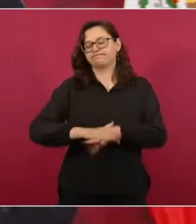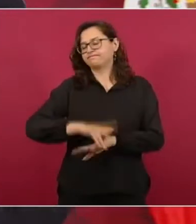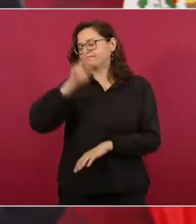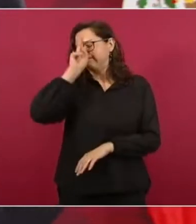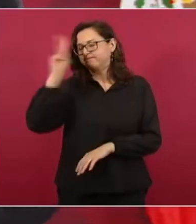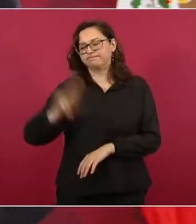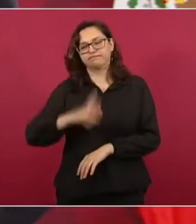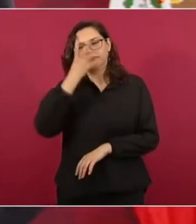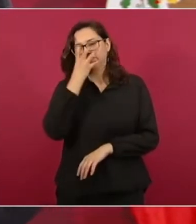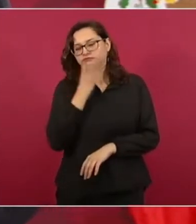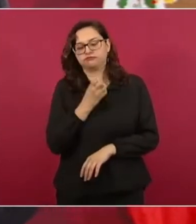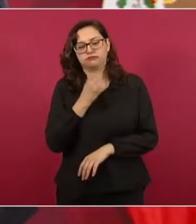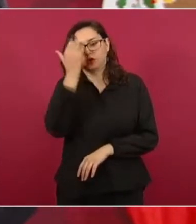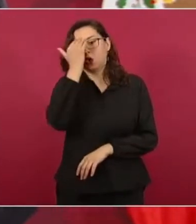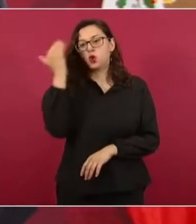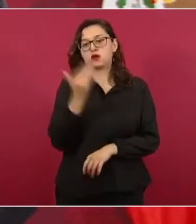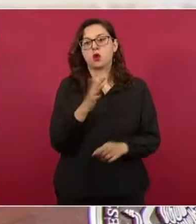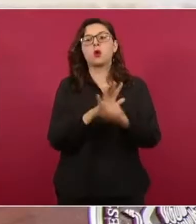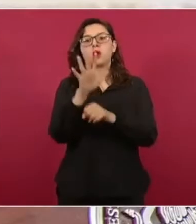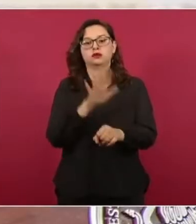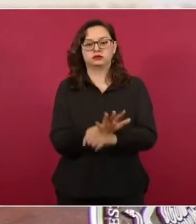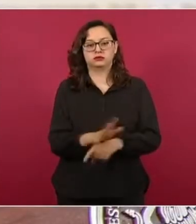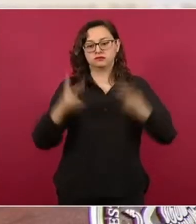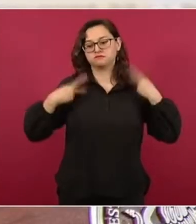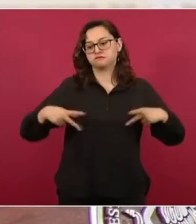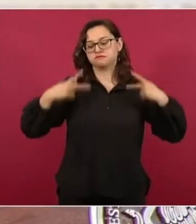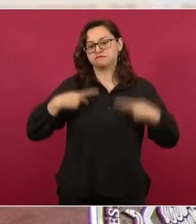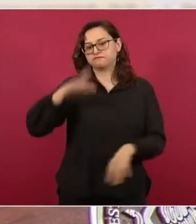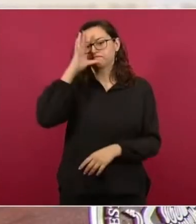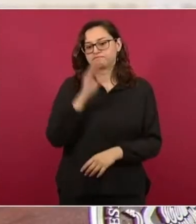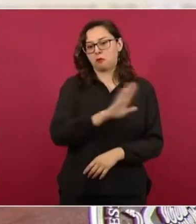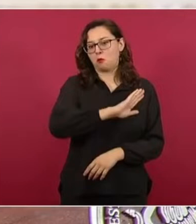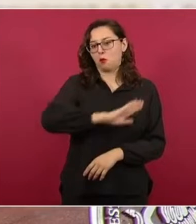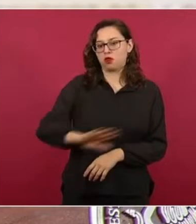de vidas por la guerra.